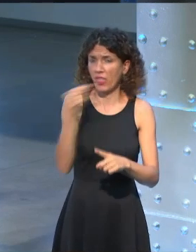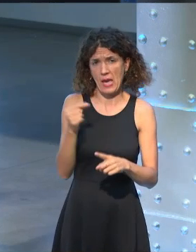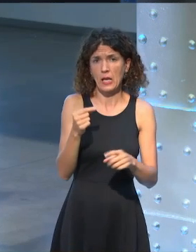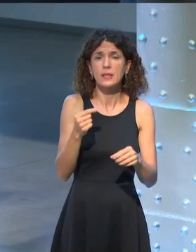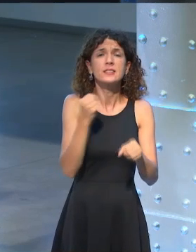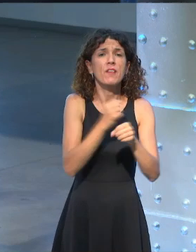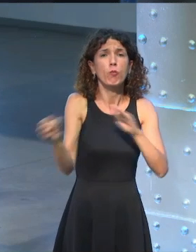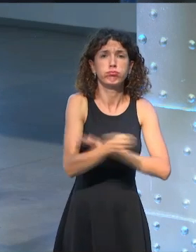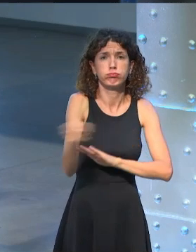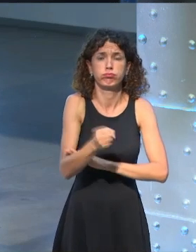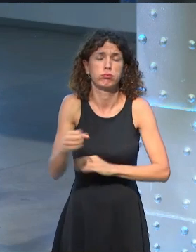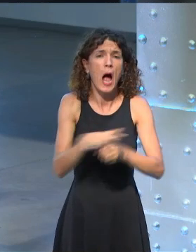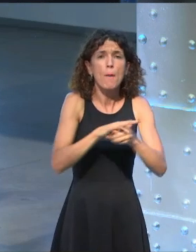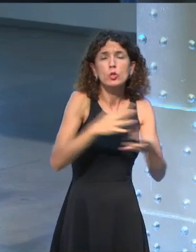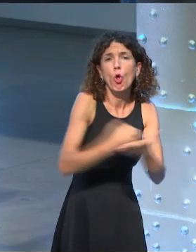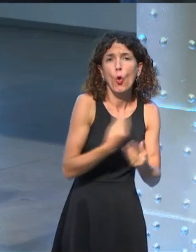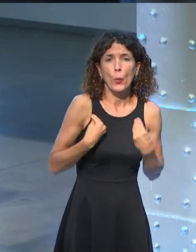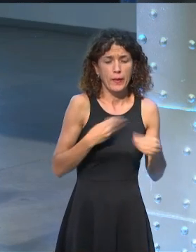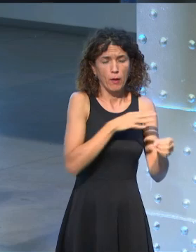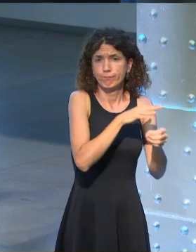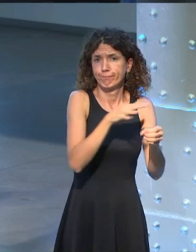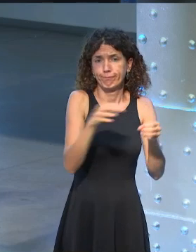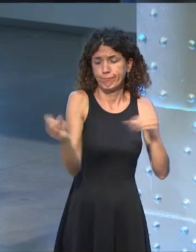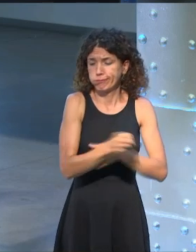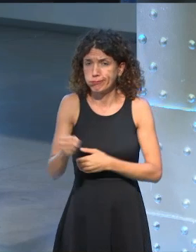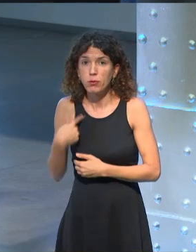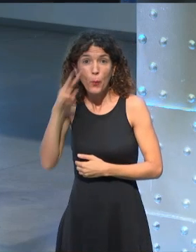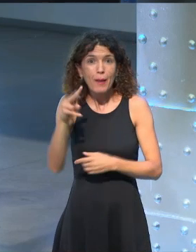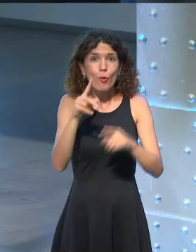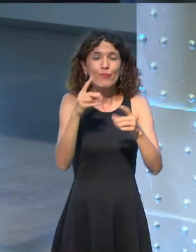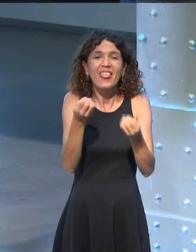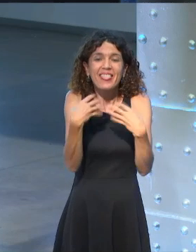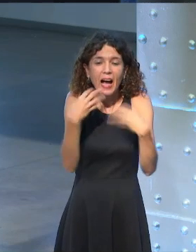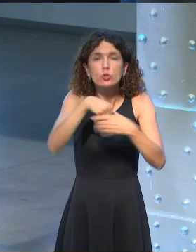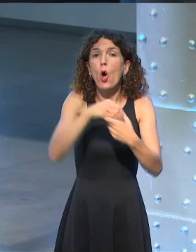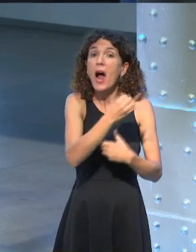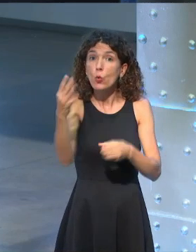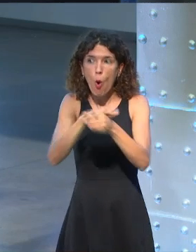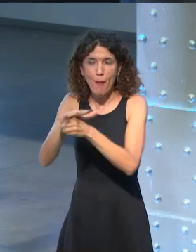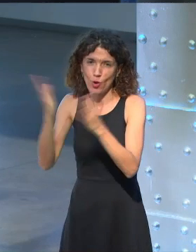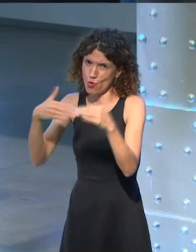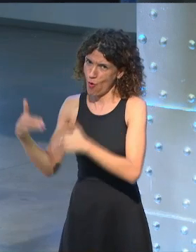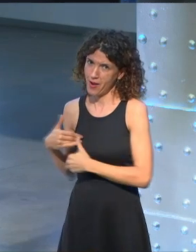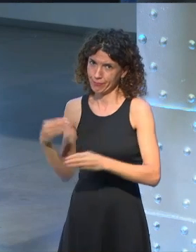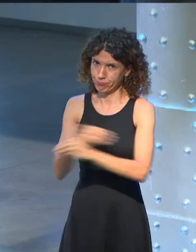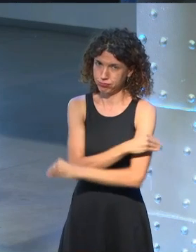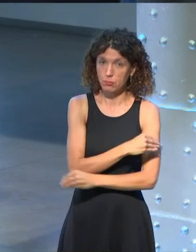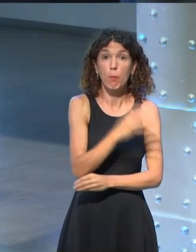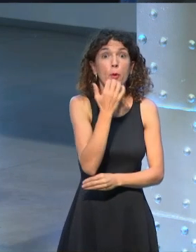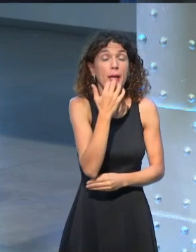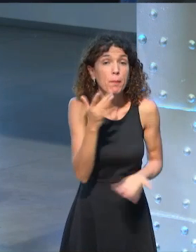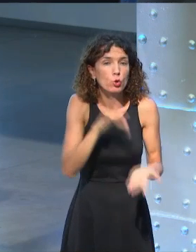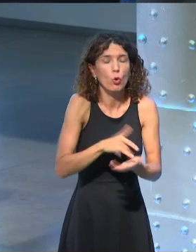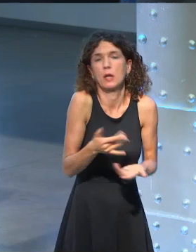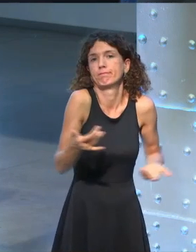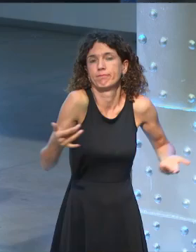mercado laboral, a todos los ámbitos de la vida, y nos damos cuenta cuando vemos los datos de que en muchos ámbitos no es así. Vemos, por ejemplo,